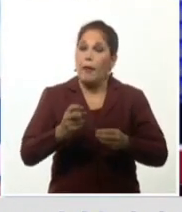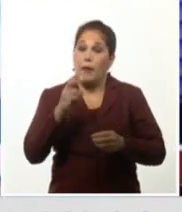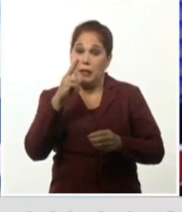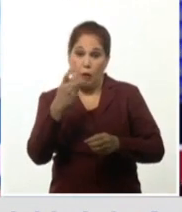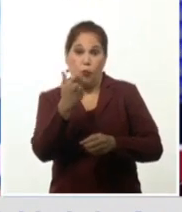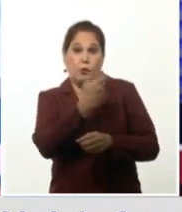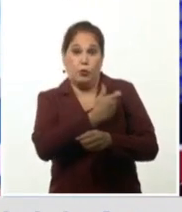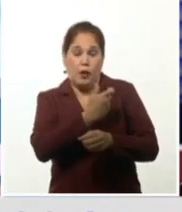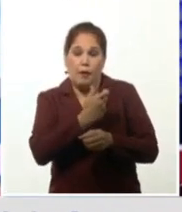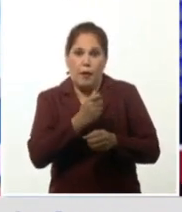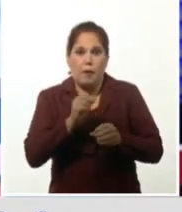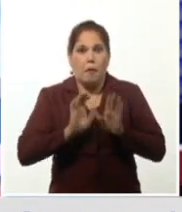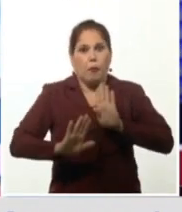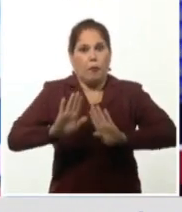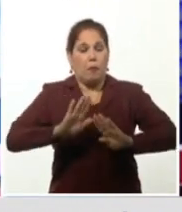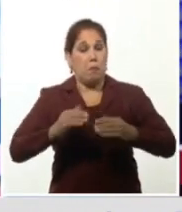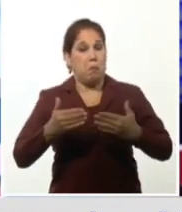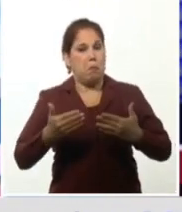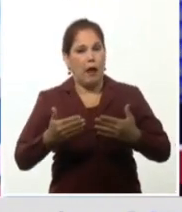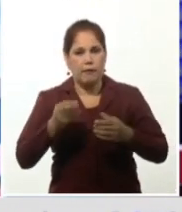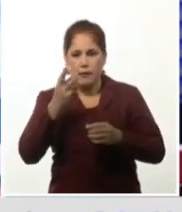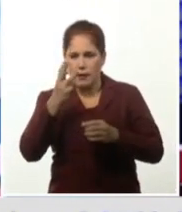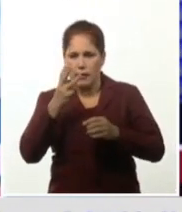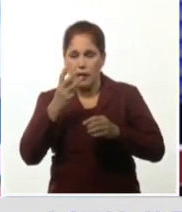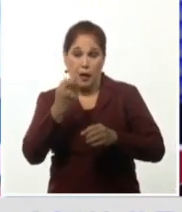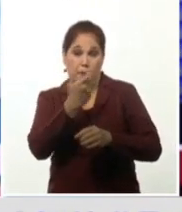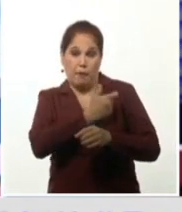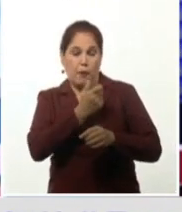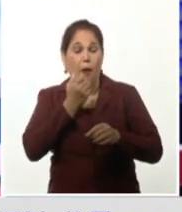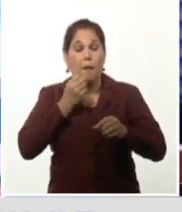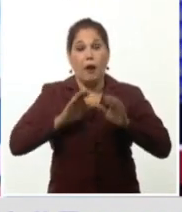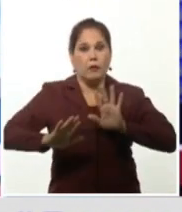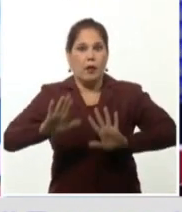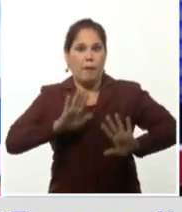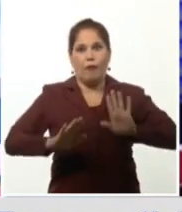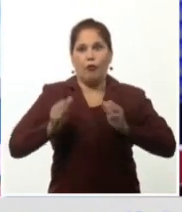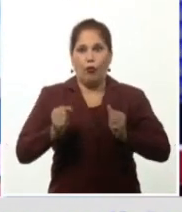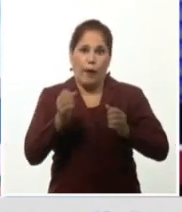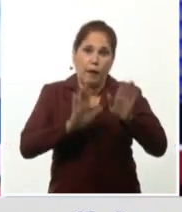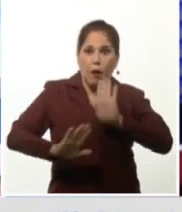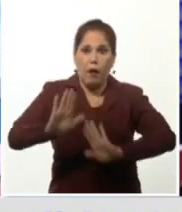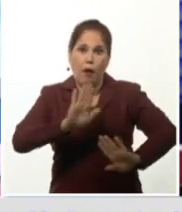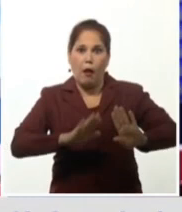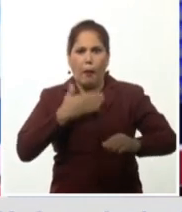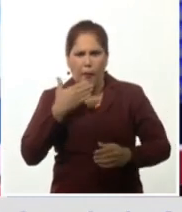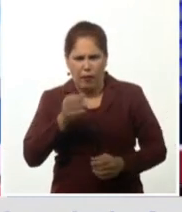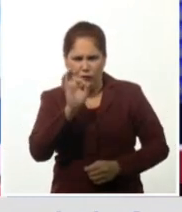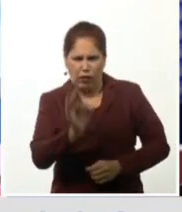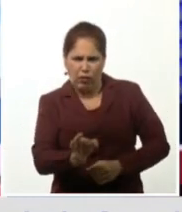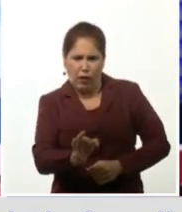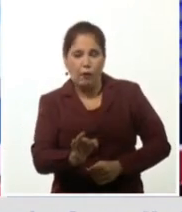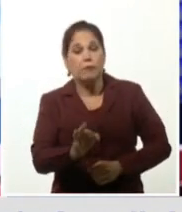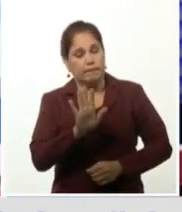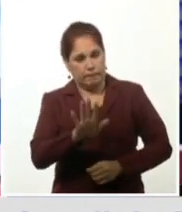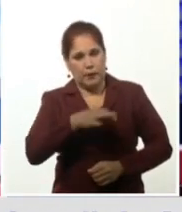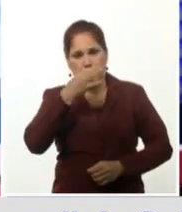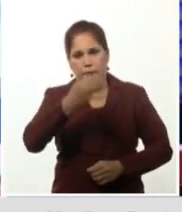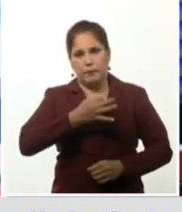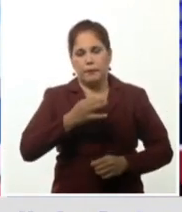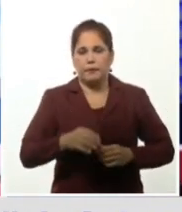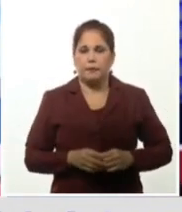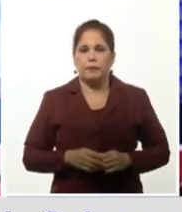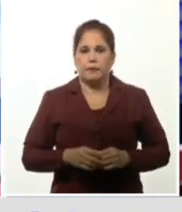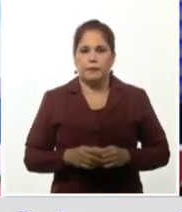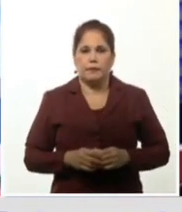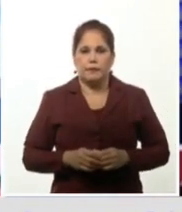veces indistintamente usamos esquemas de vacunación o esquemas de inmunización. Realmente la inmunización